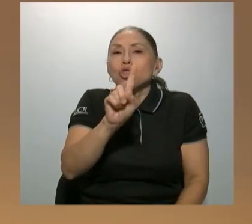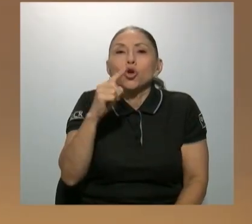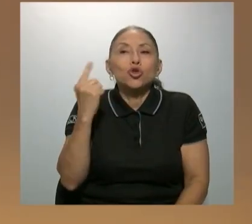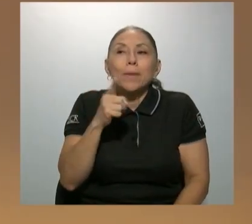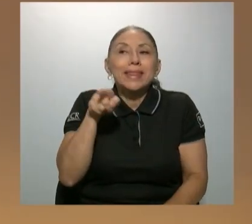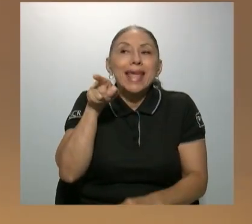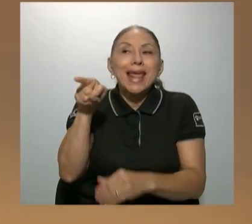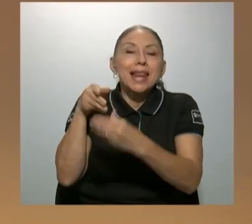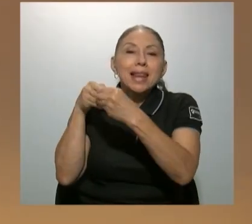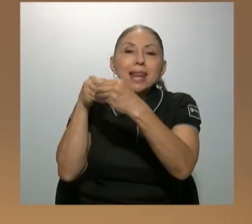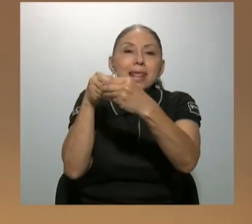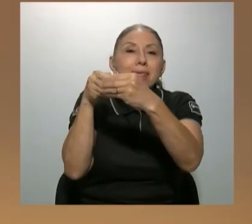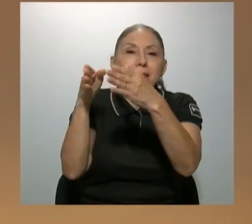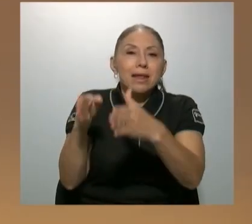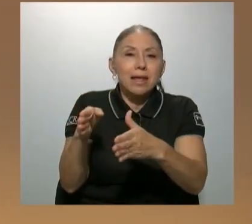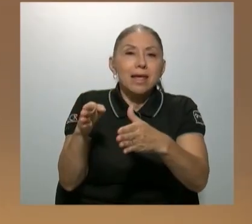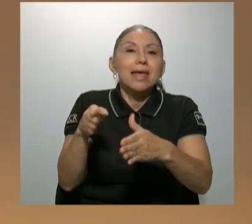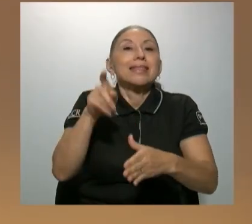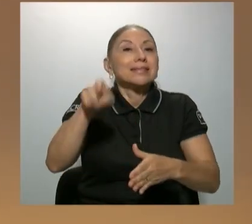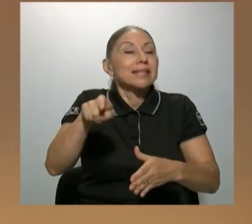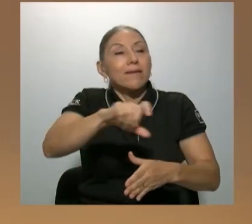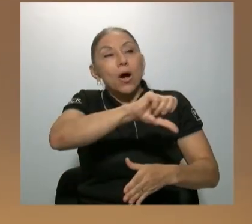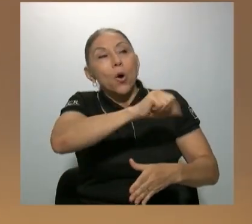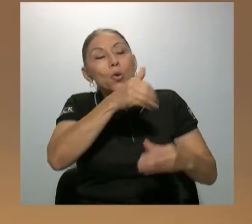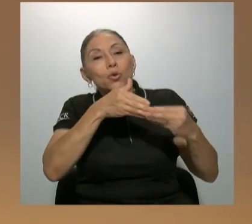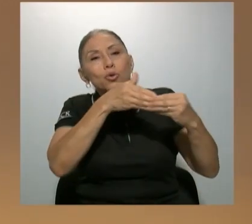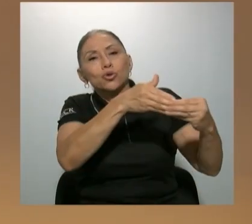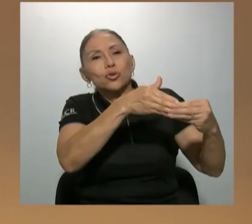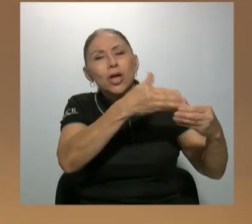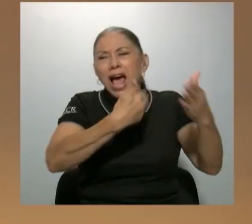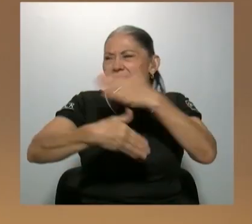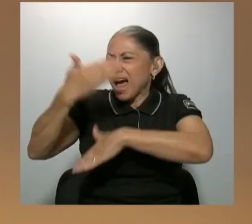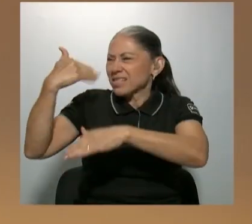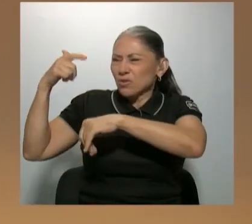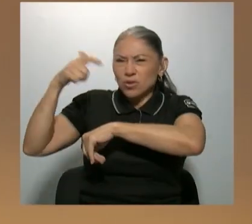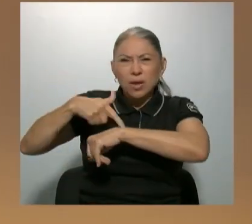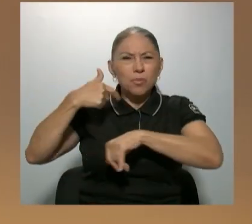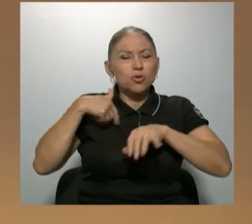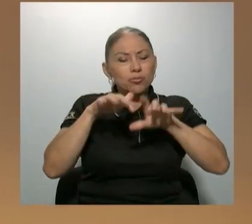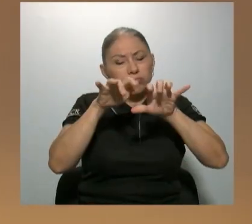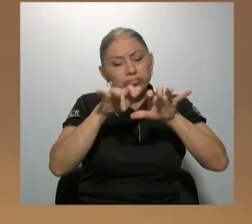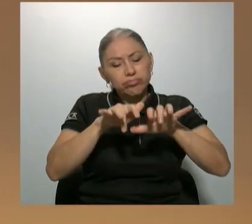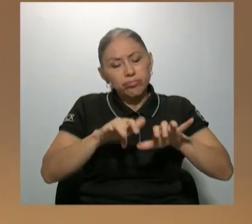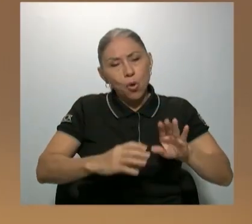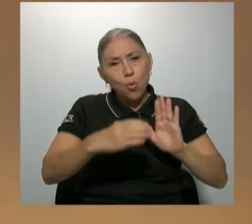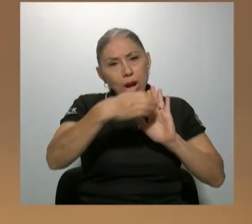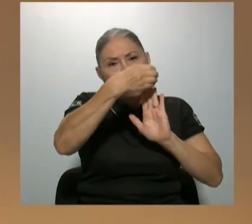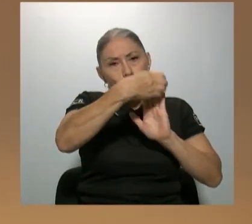Y recuerdo una vez que yo escribí una columna hace, no sé, 15 años, no sé cuántos, 20.